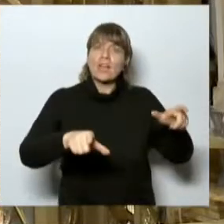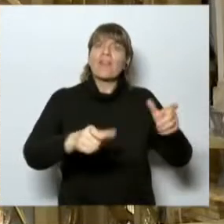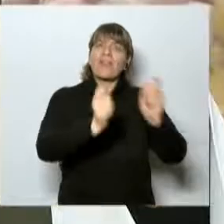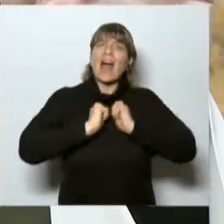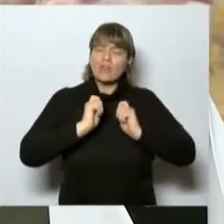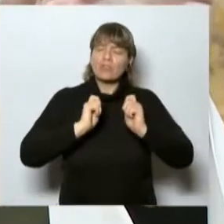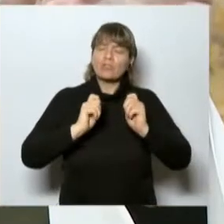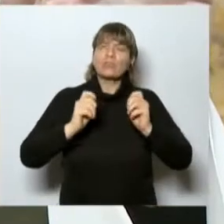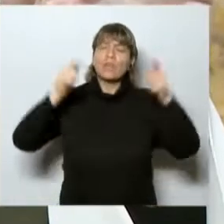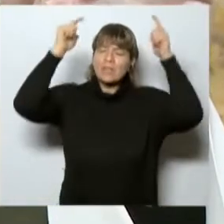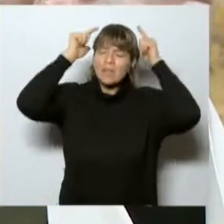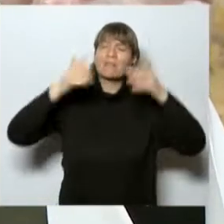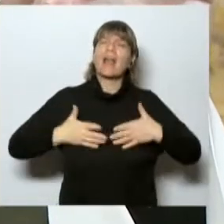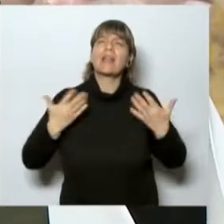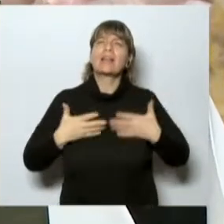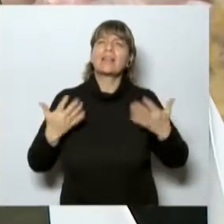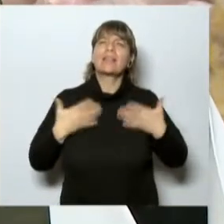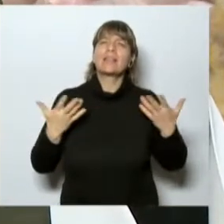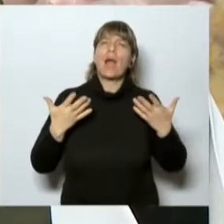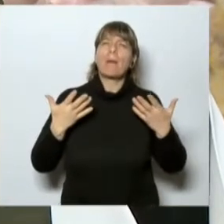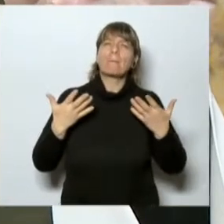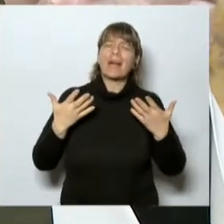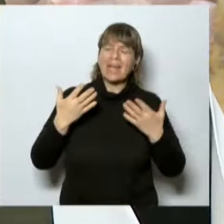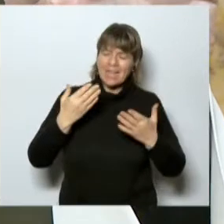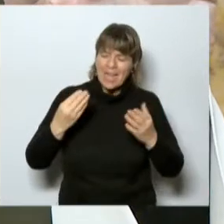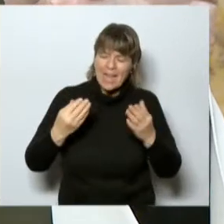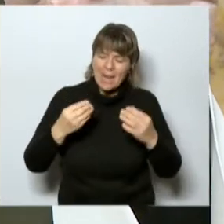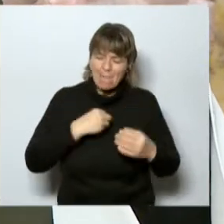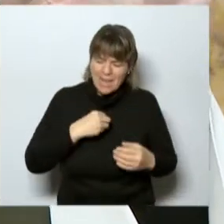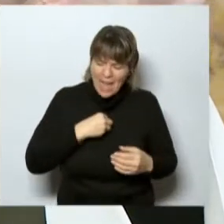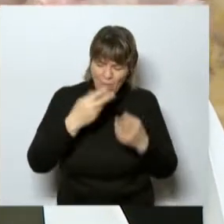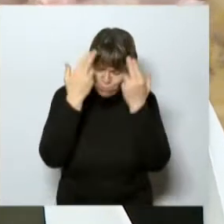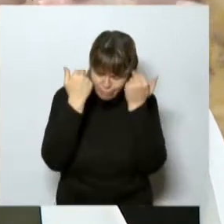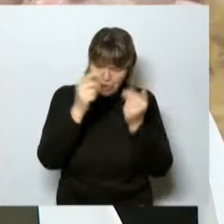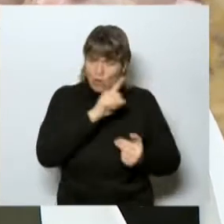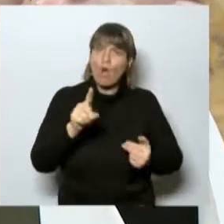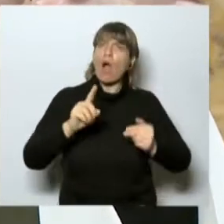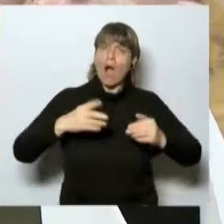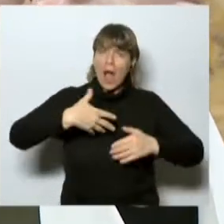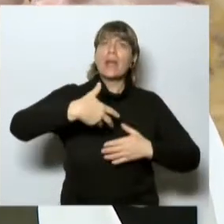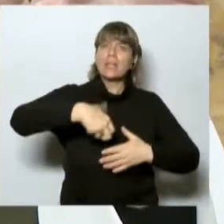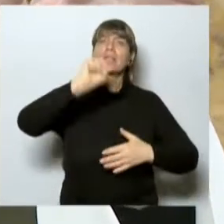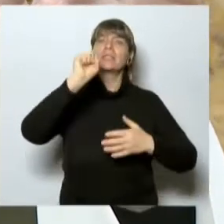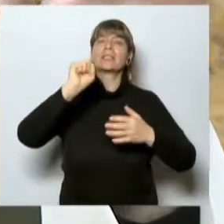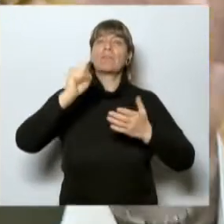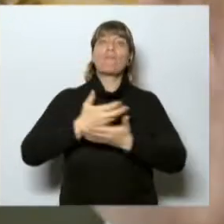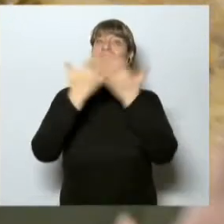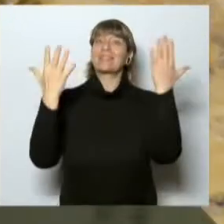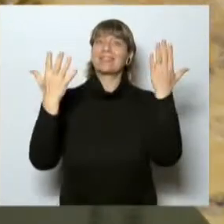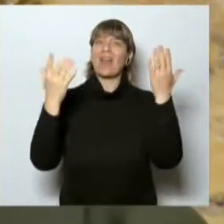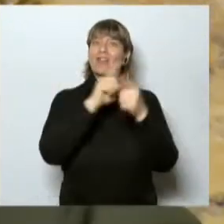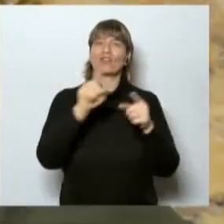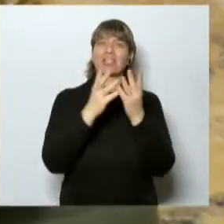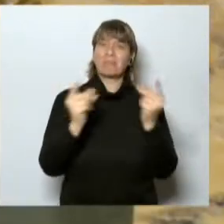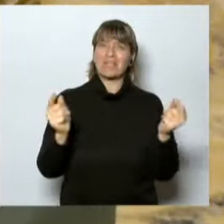alegría para que, liberados de la servidumbre del pecado, alcancemos la felicidad que no tiene fin.